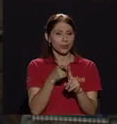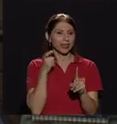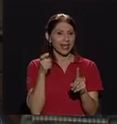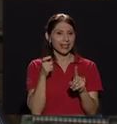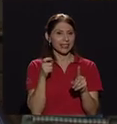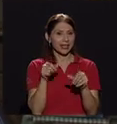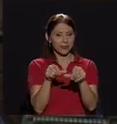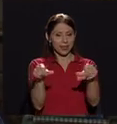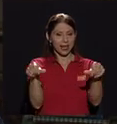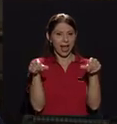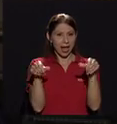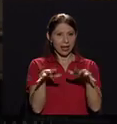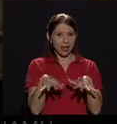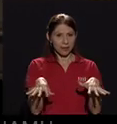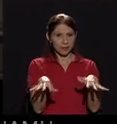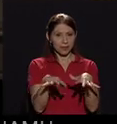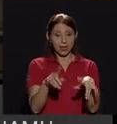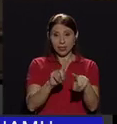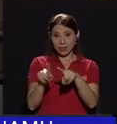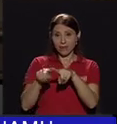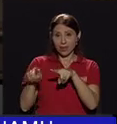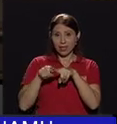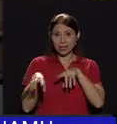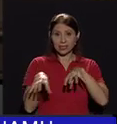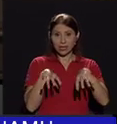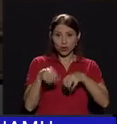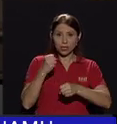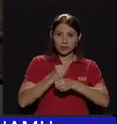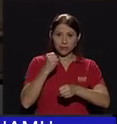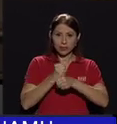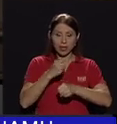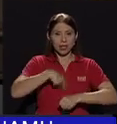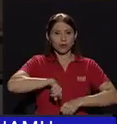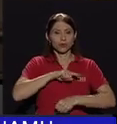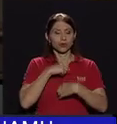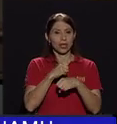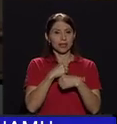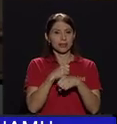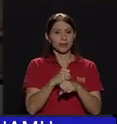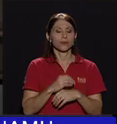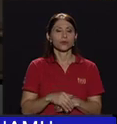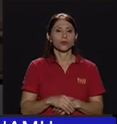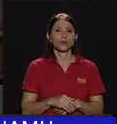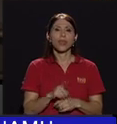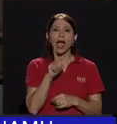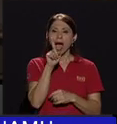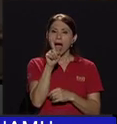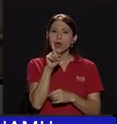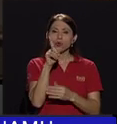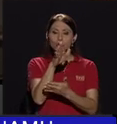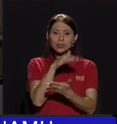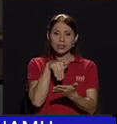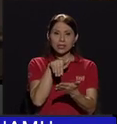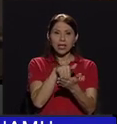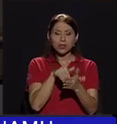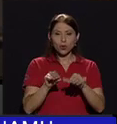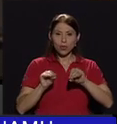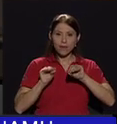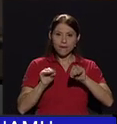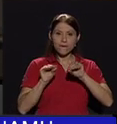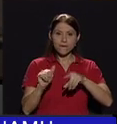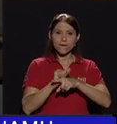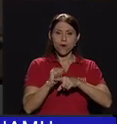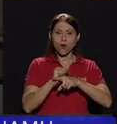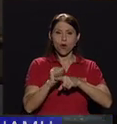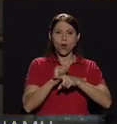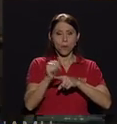Bueno, desde el área son varias las acciones que hacemos puntualmente. Existe un centro de formación